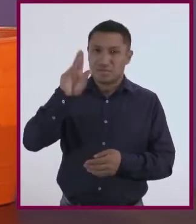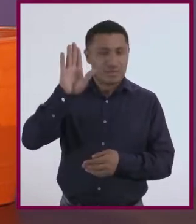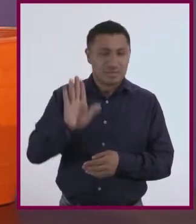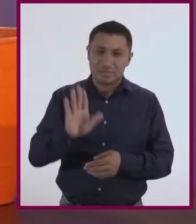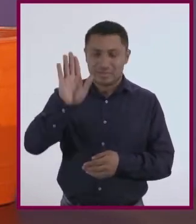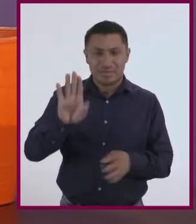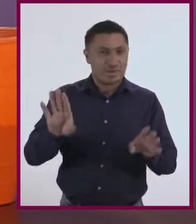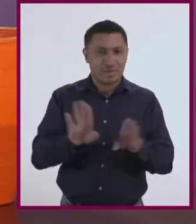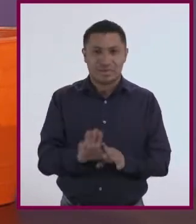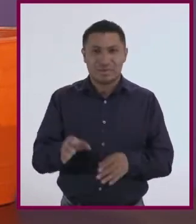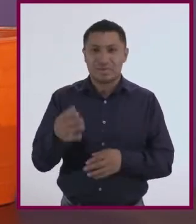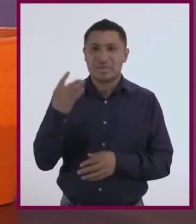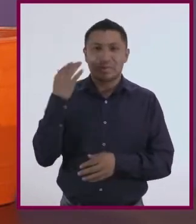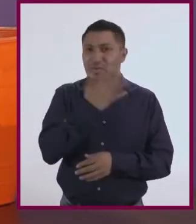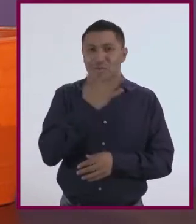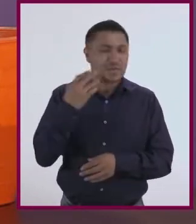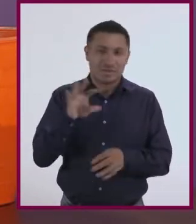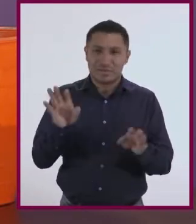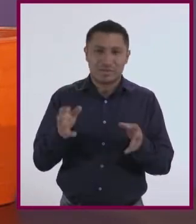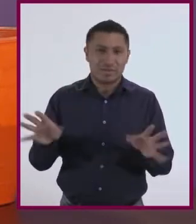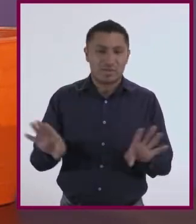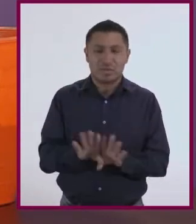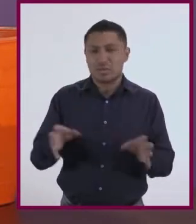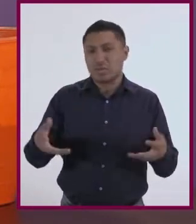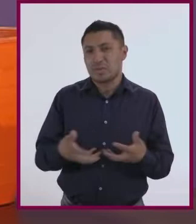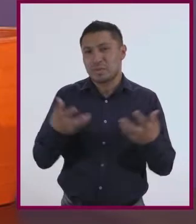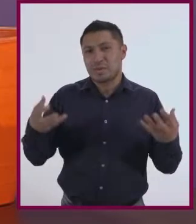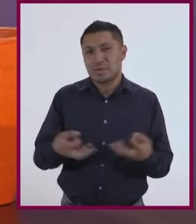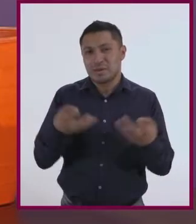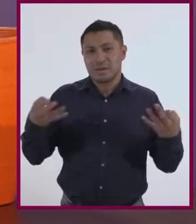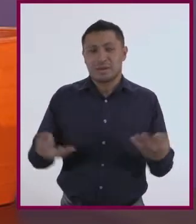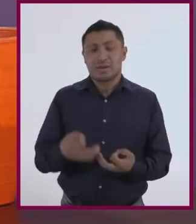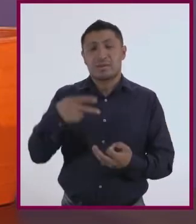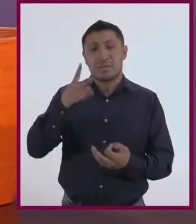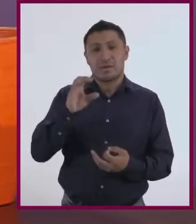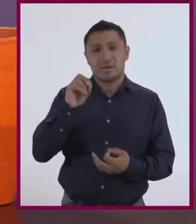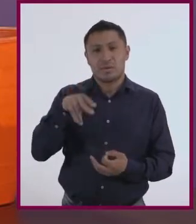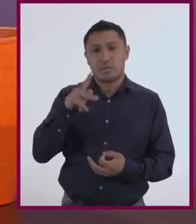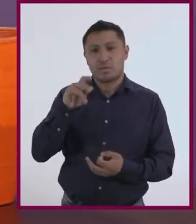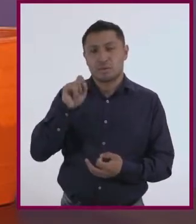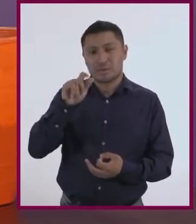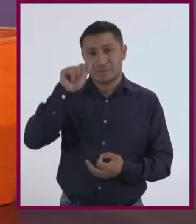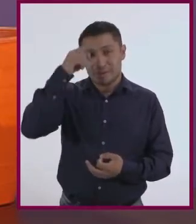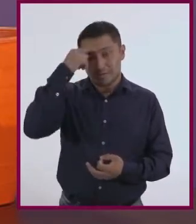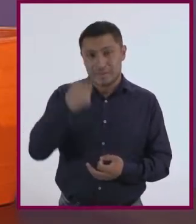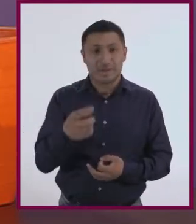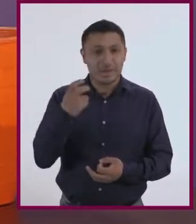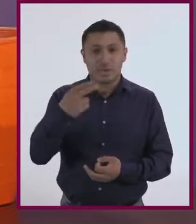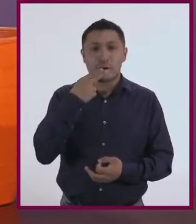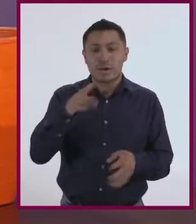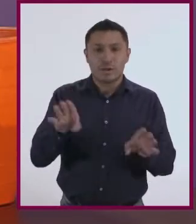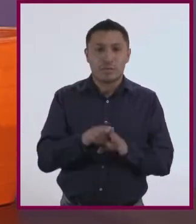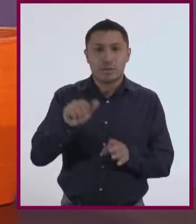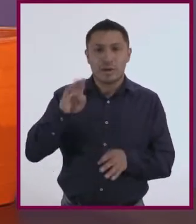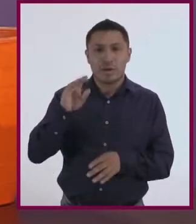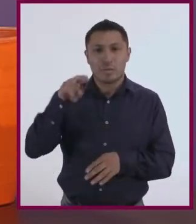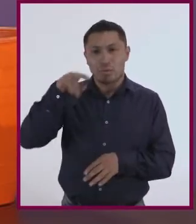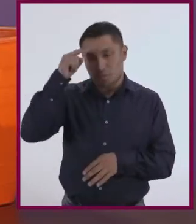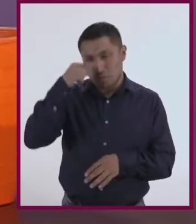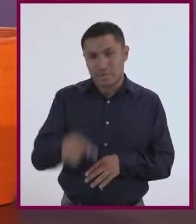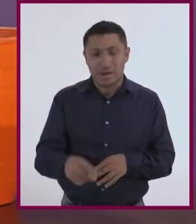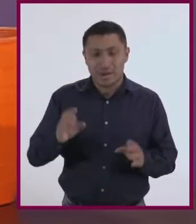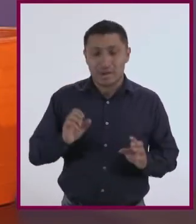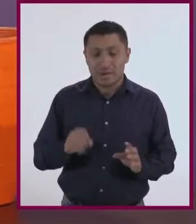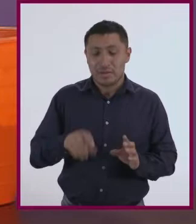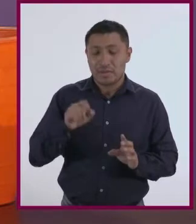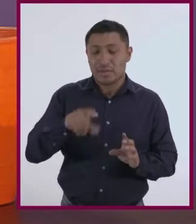ni apetitosa como una ensalada de nuestro cultivo vertical, pero esta composta nos puede servir justamente para eso, como abono para nuestros cultivos verticales